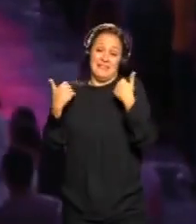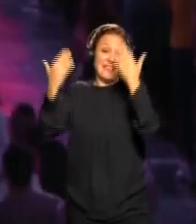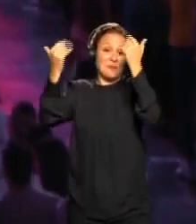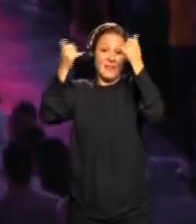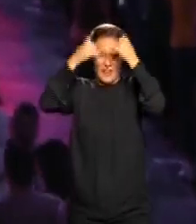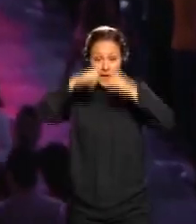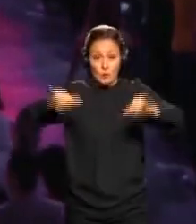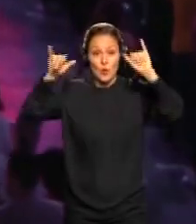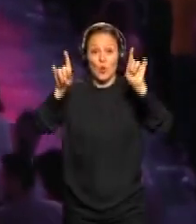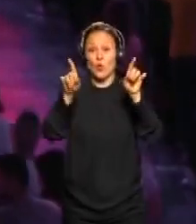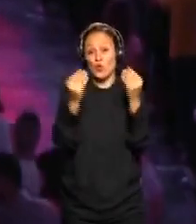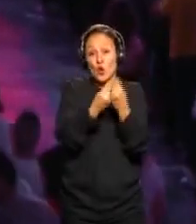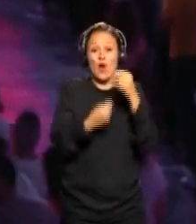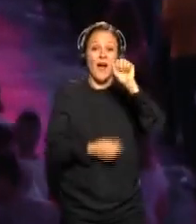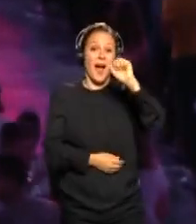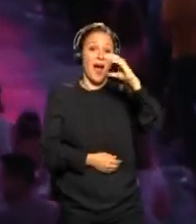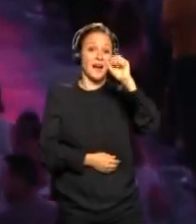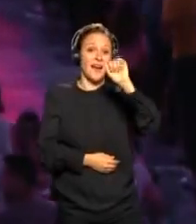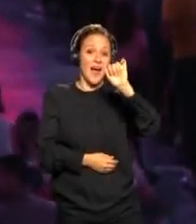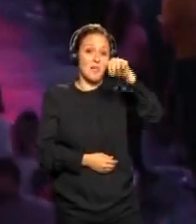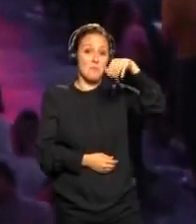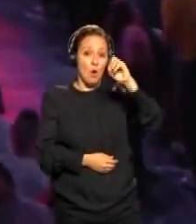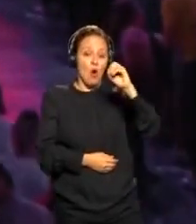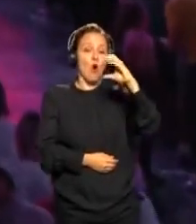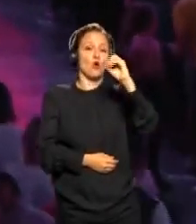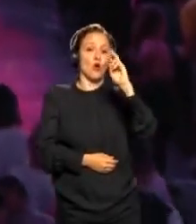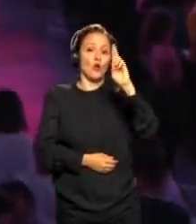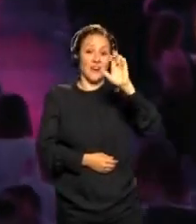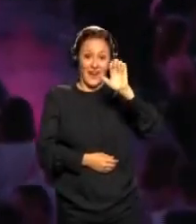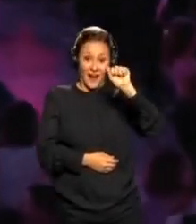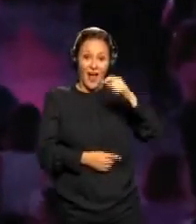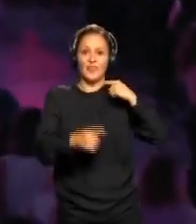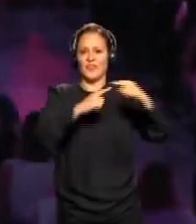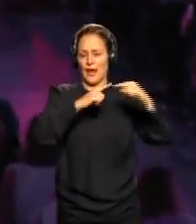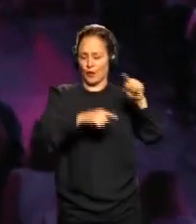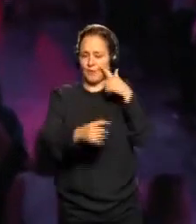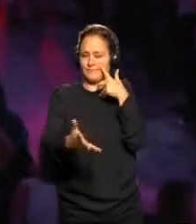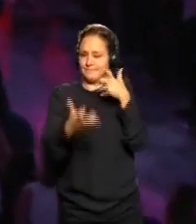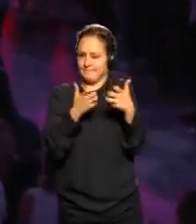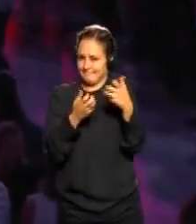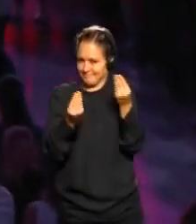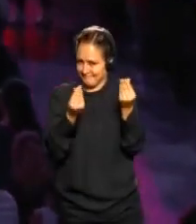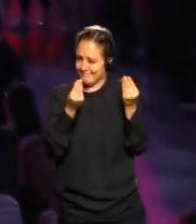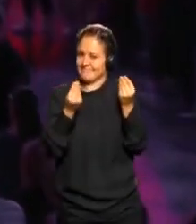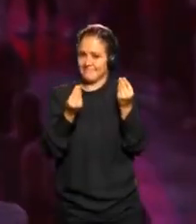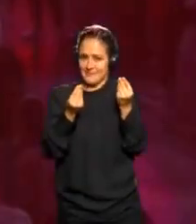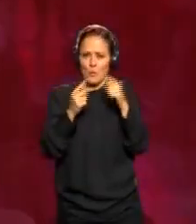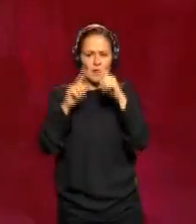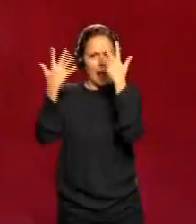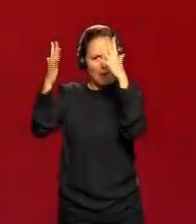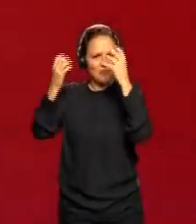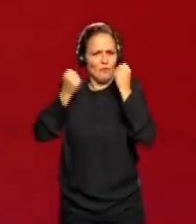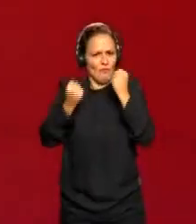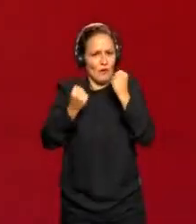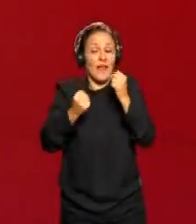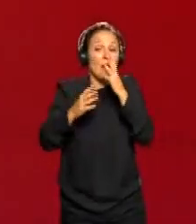mano musical de Acaimo Correa, señoras y señores, que se nota y tanto. Un gran aplauso el que se llevan en el corazón.